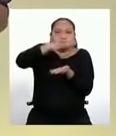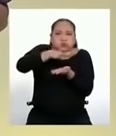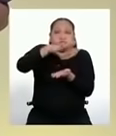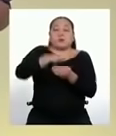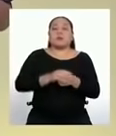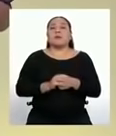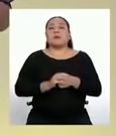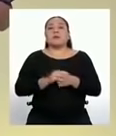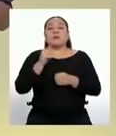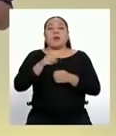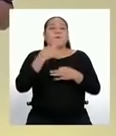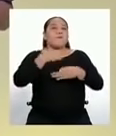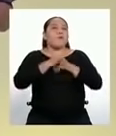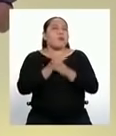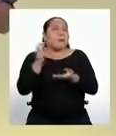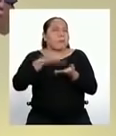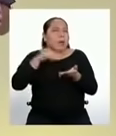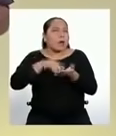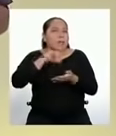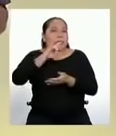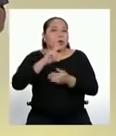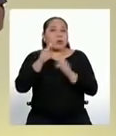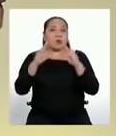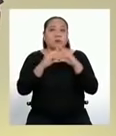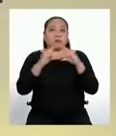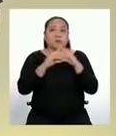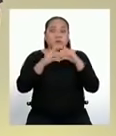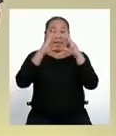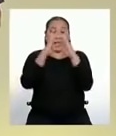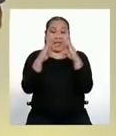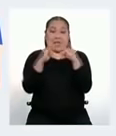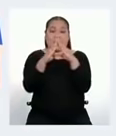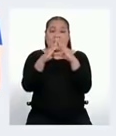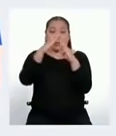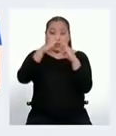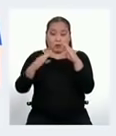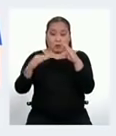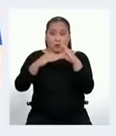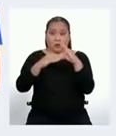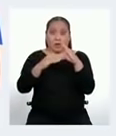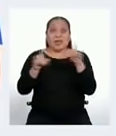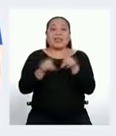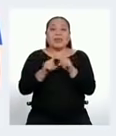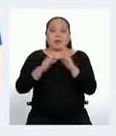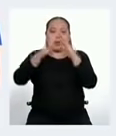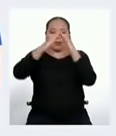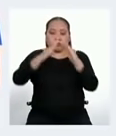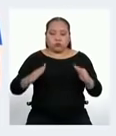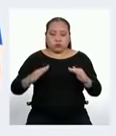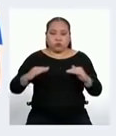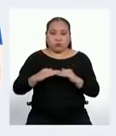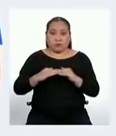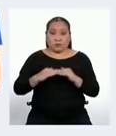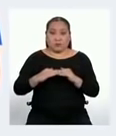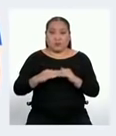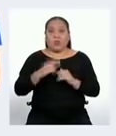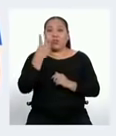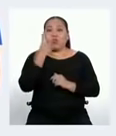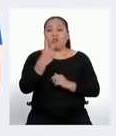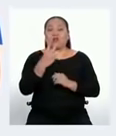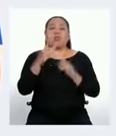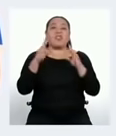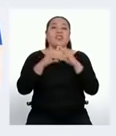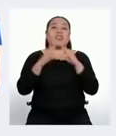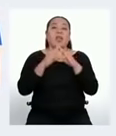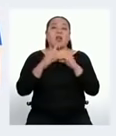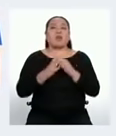más utilizadas en la arquitectura son el triángulo equilátero y el isósceles. Por ello nos preguntamos si es muy fácil de construir